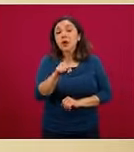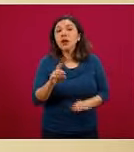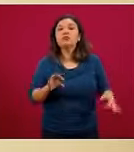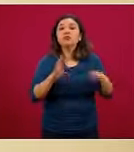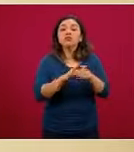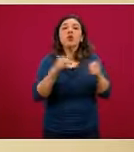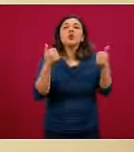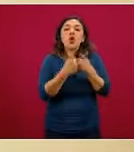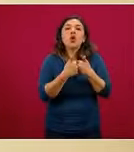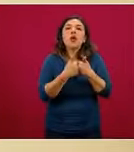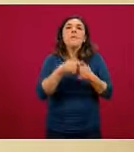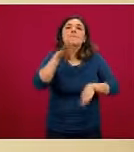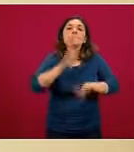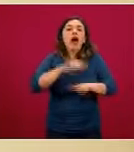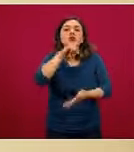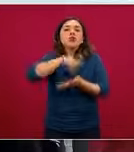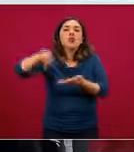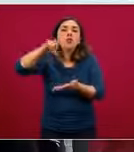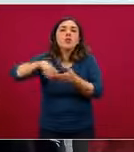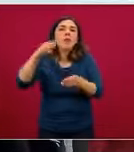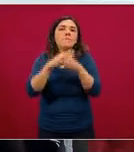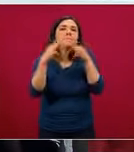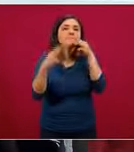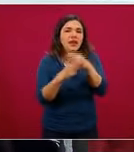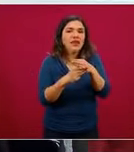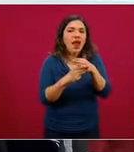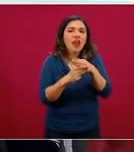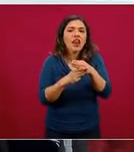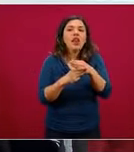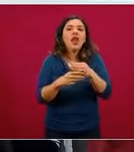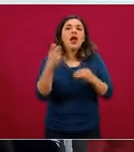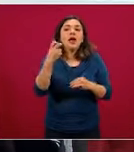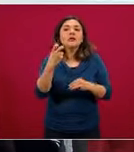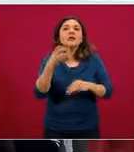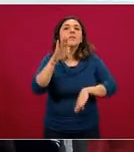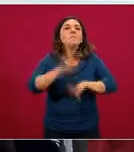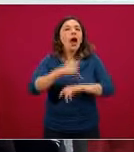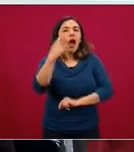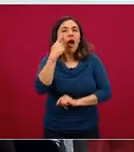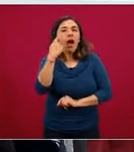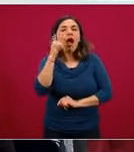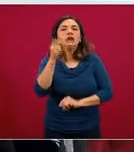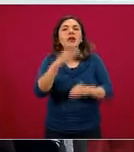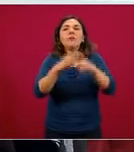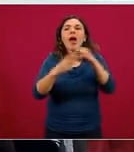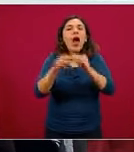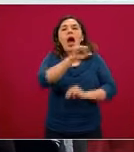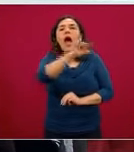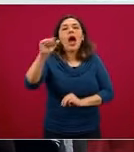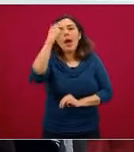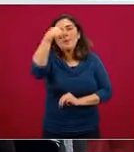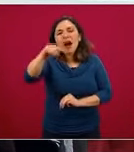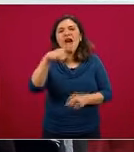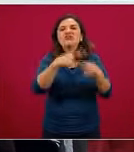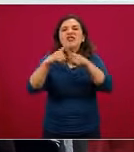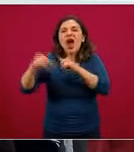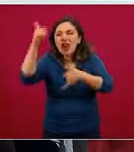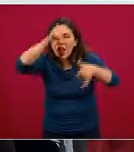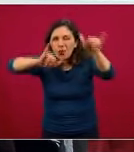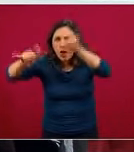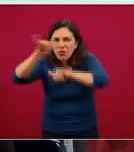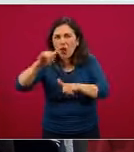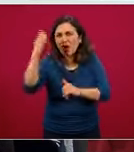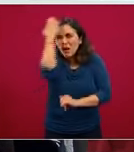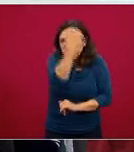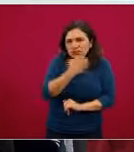mano, lógicamente, la adquisición de insumos, sobre todo en los insumos que tienen que ver para las diferentes intervenciones de laboratorio, no